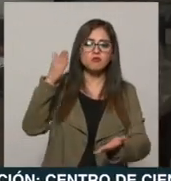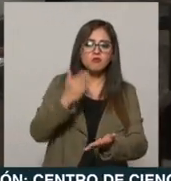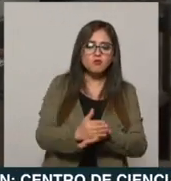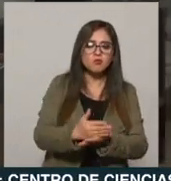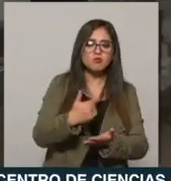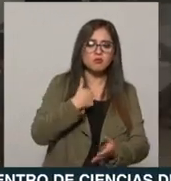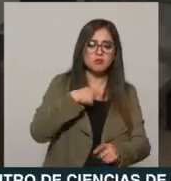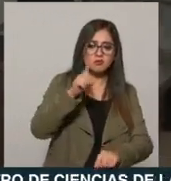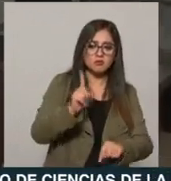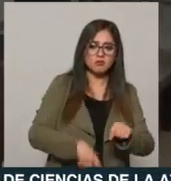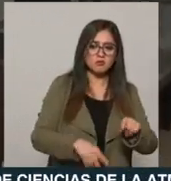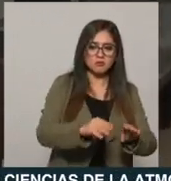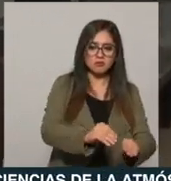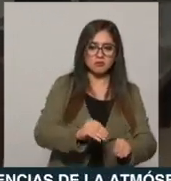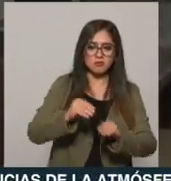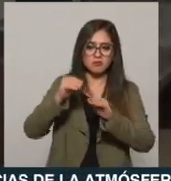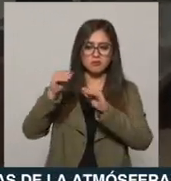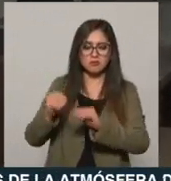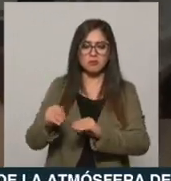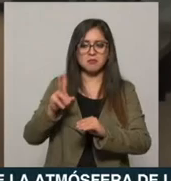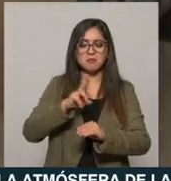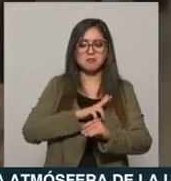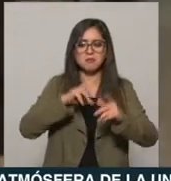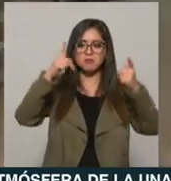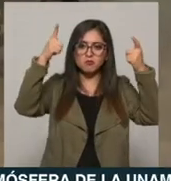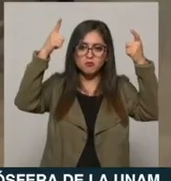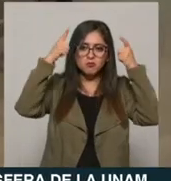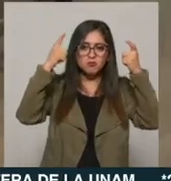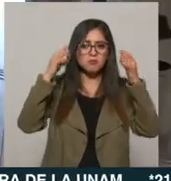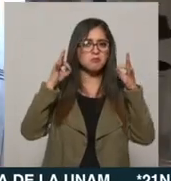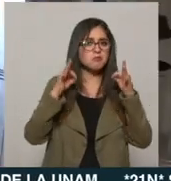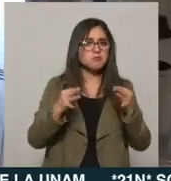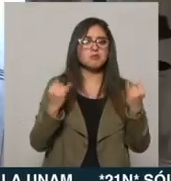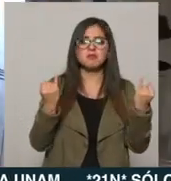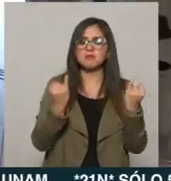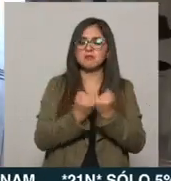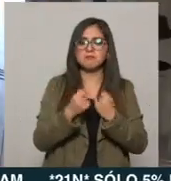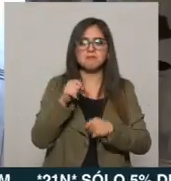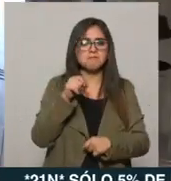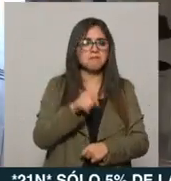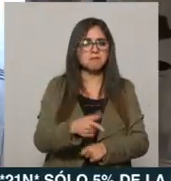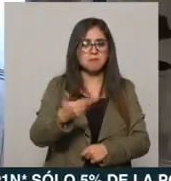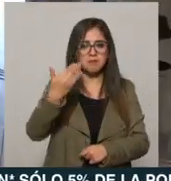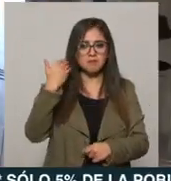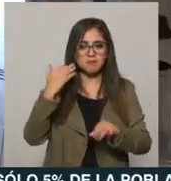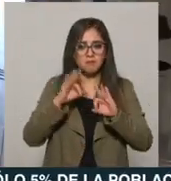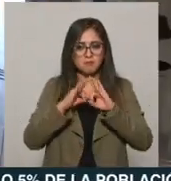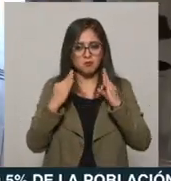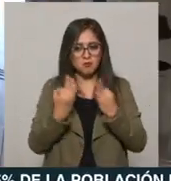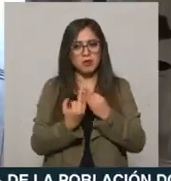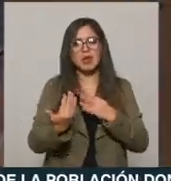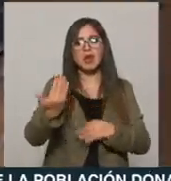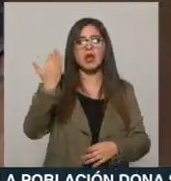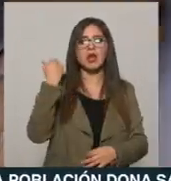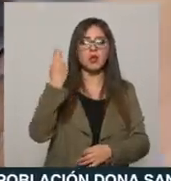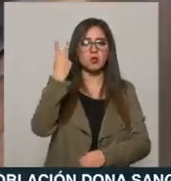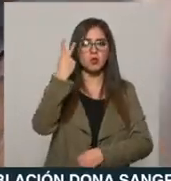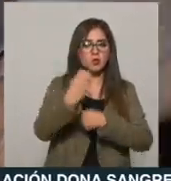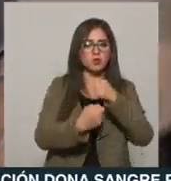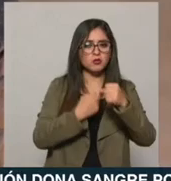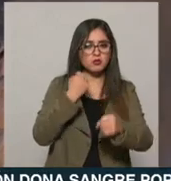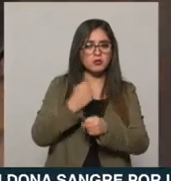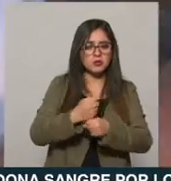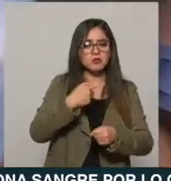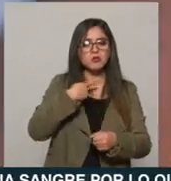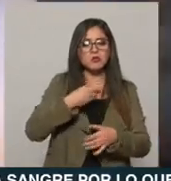saco y ya quedó mi sombrero como nuevo. Hace 2 años inició el servicio de cafetería, donde los